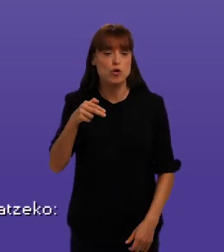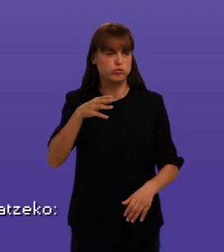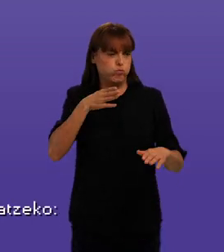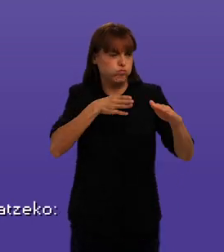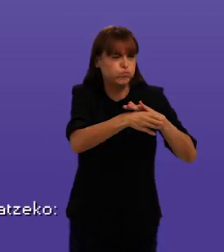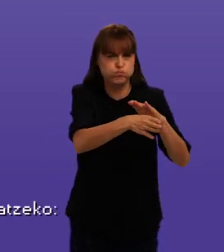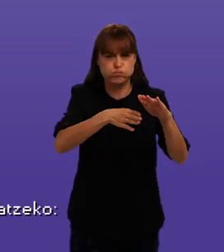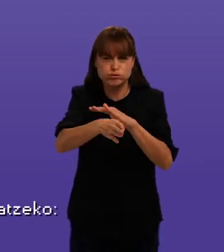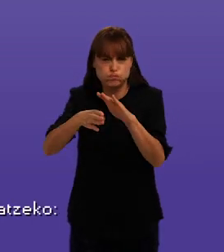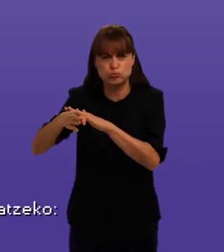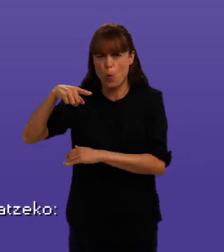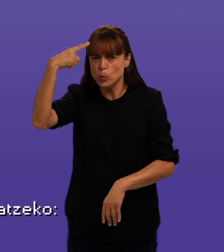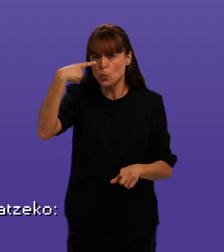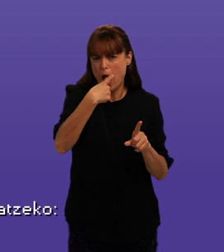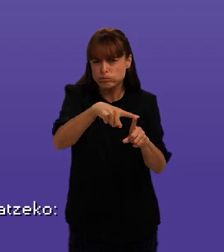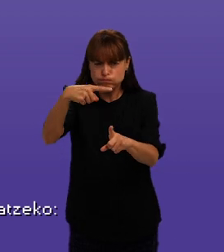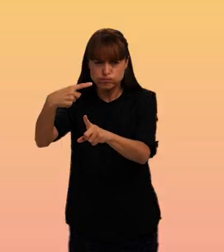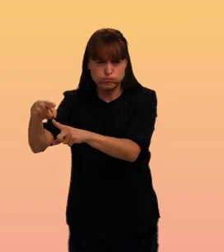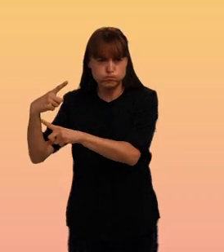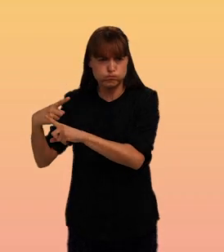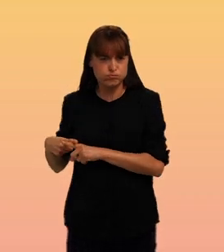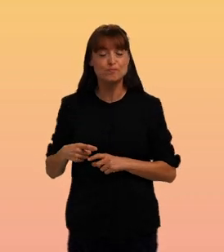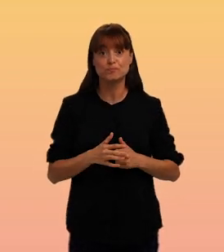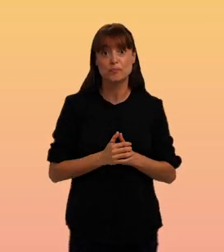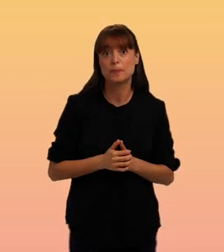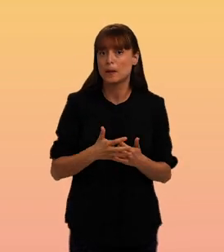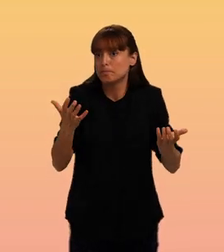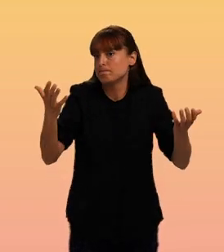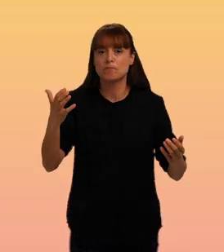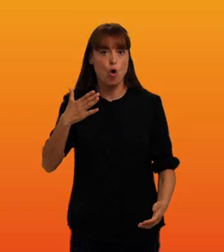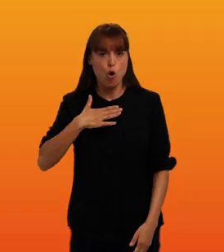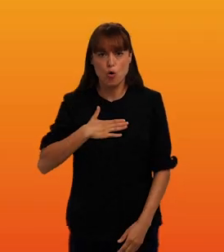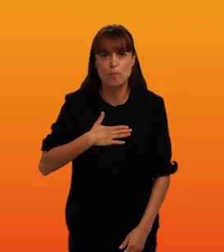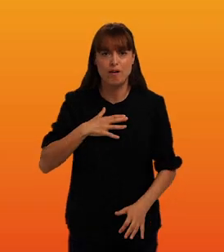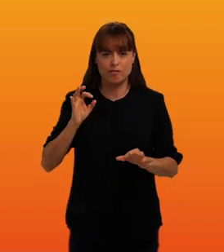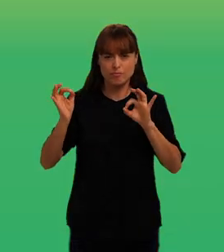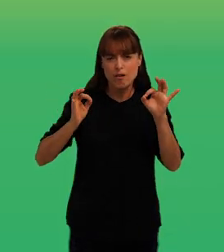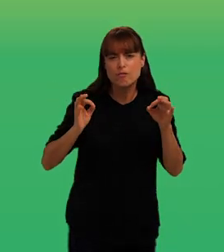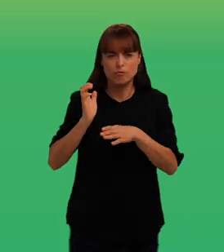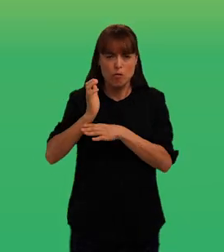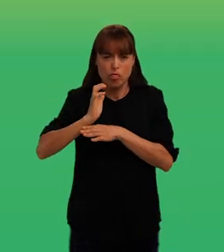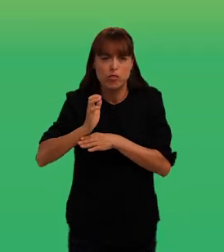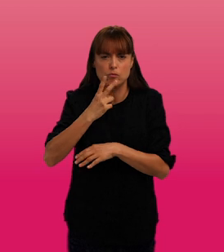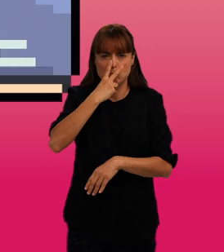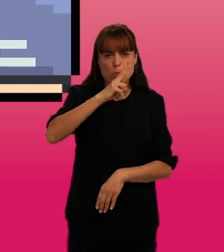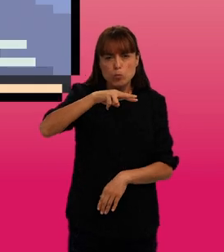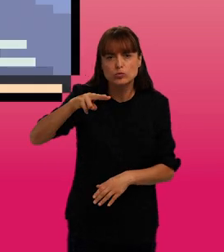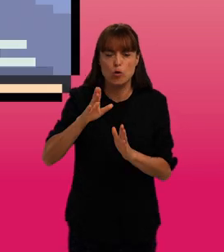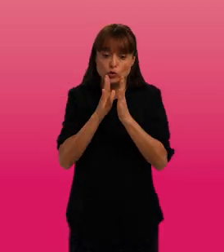kultura esperientziak bizitzeko eta partekatzeko. Opera, antzerkia, zinema, museoak,